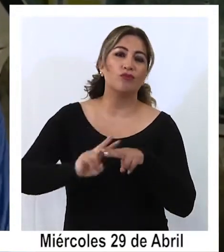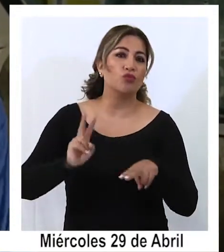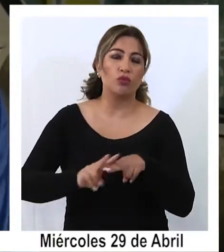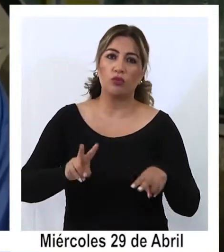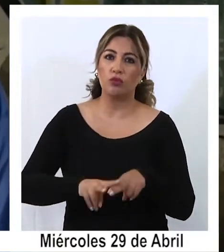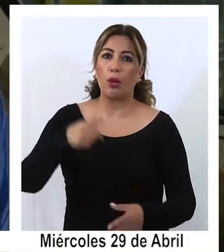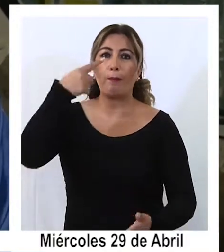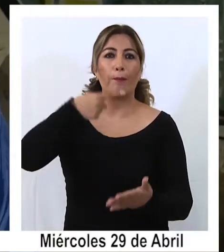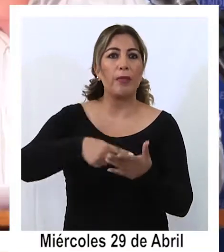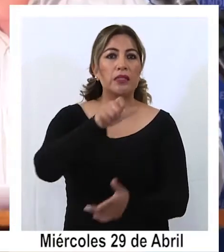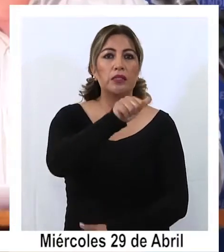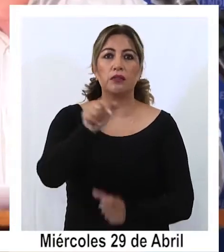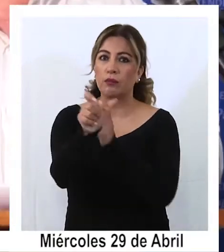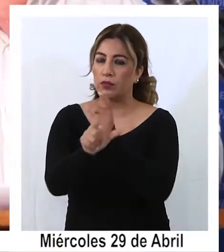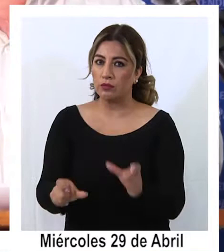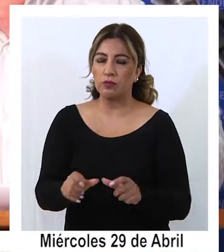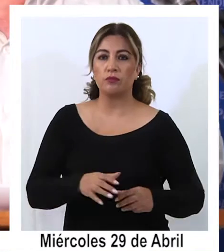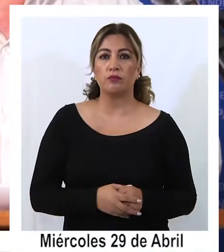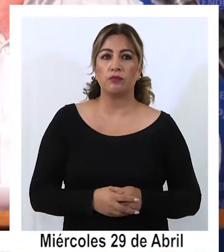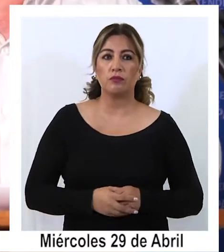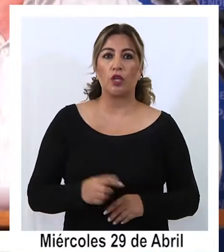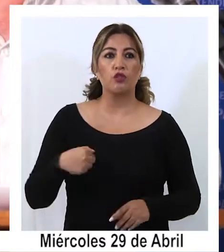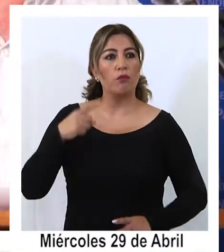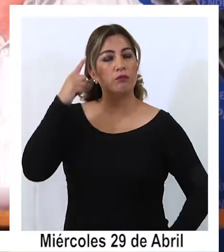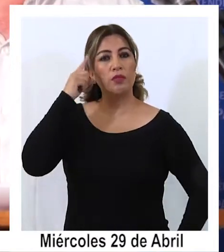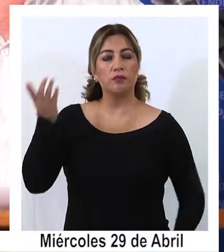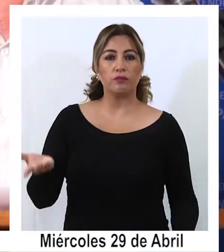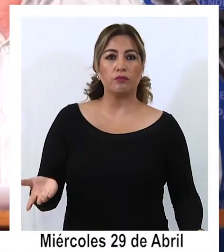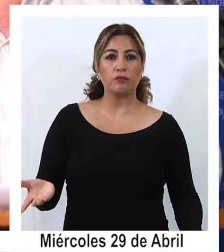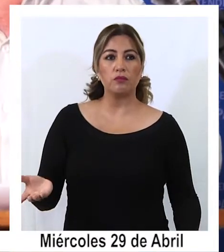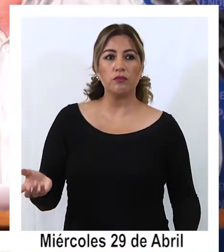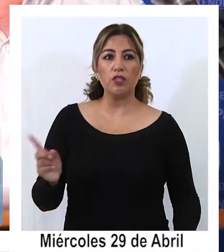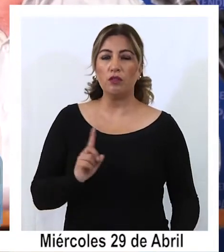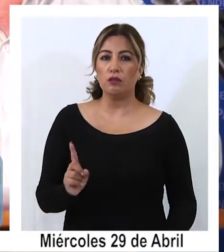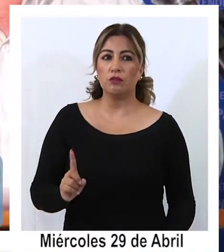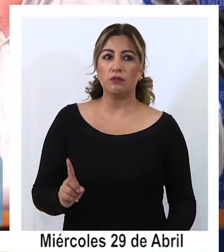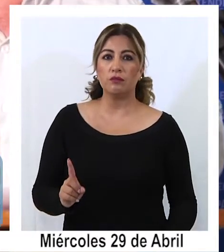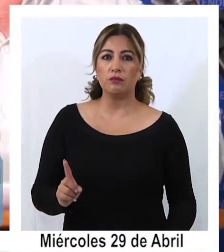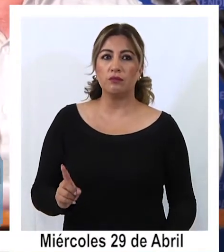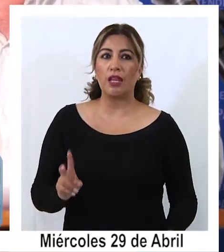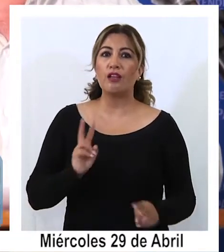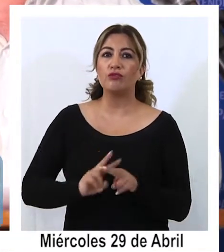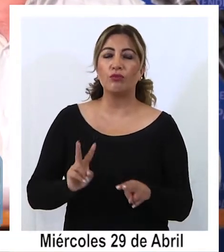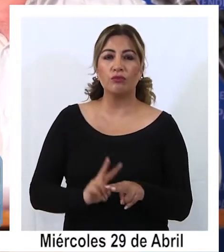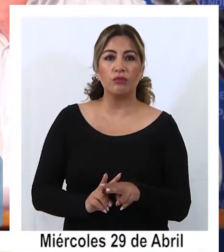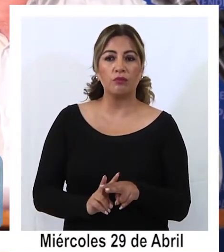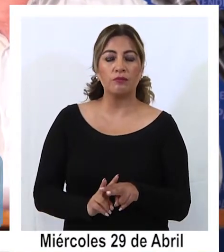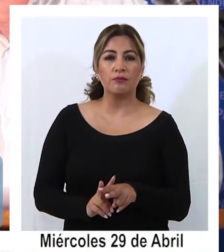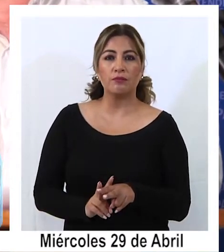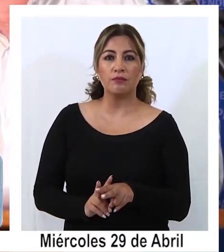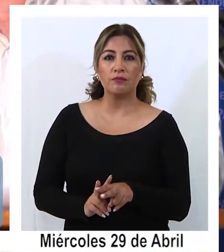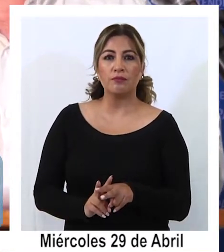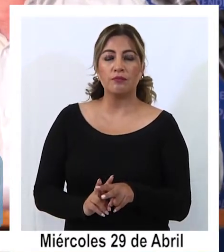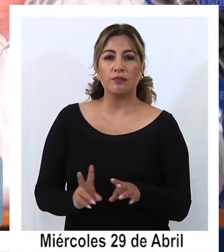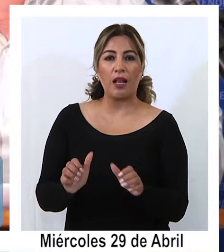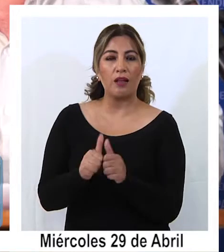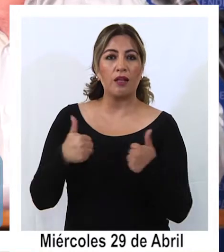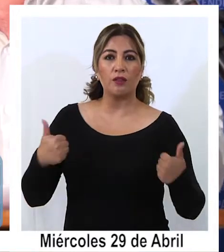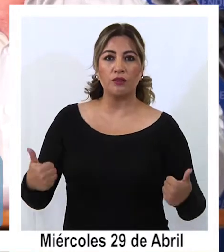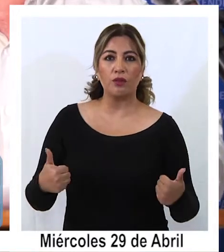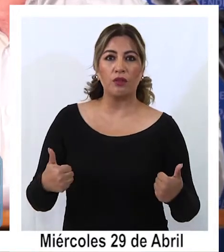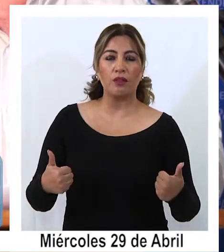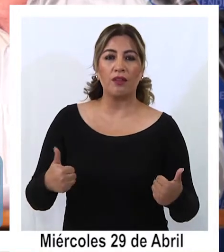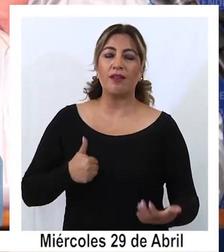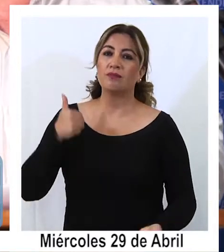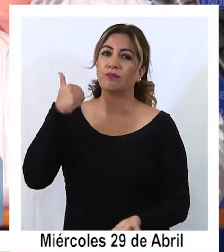a 1.600 personas. A mí no me parece, ¿no es cierto?, que ese sea el camino, sin poder llamar, ¿no es cierto?, la autoridad edilicia